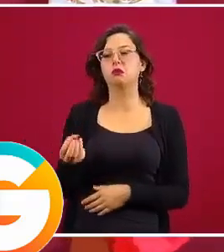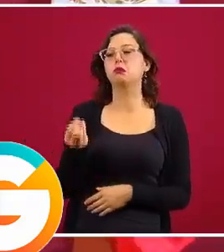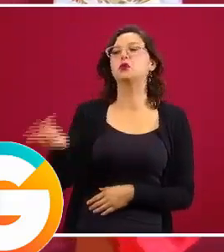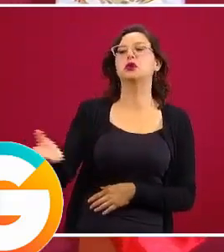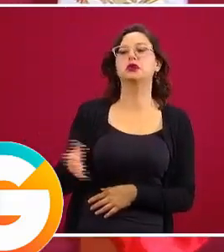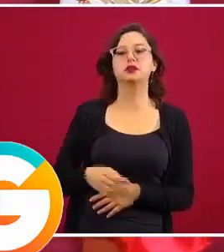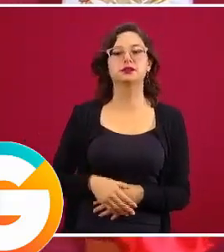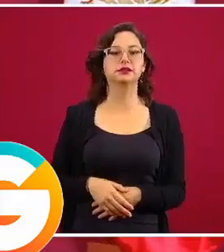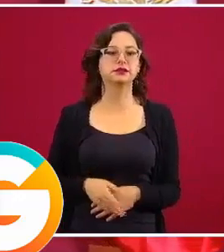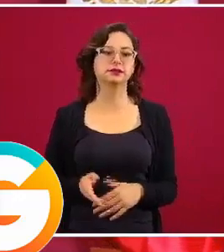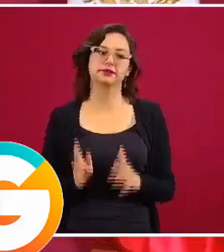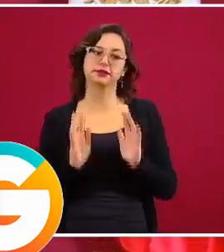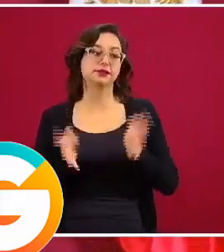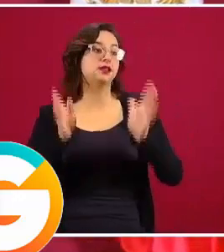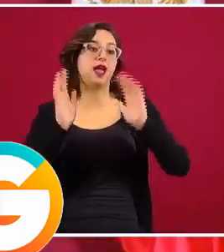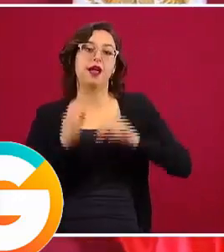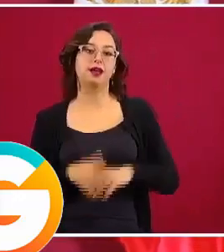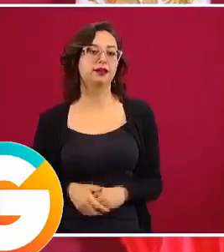está